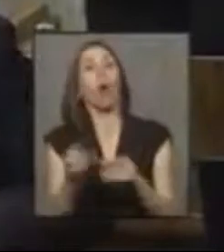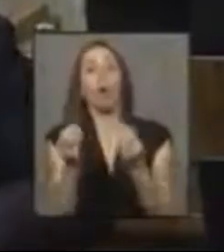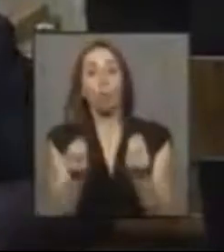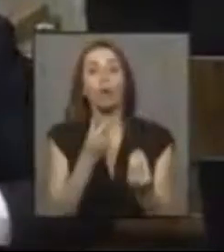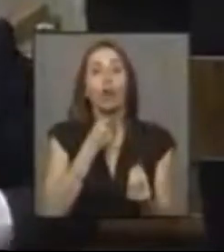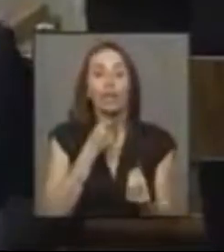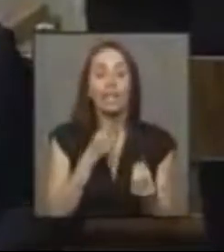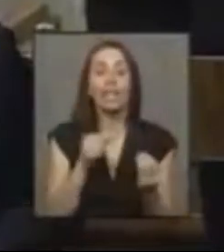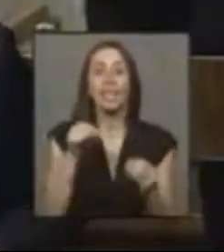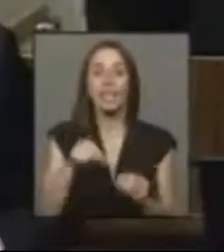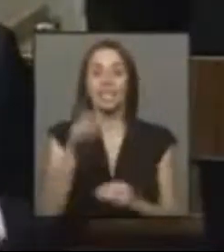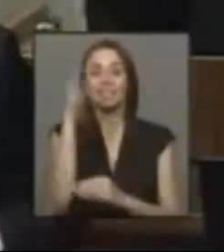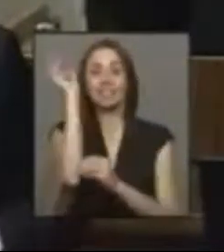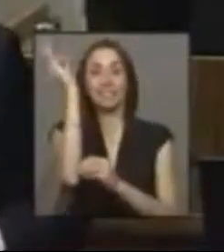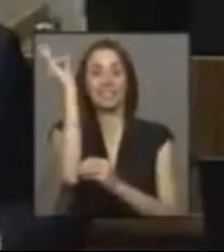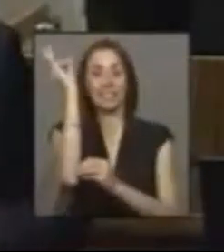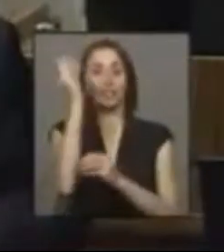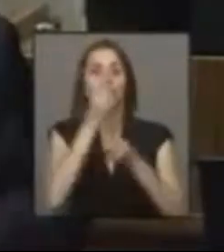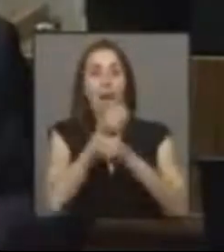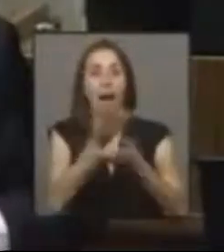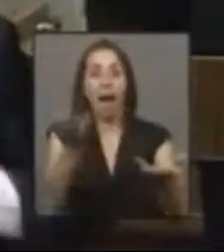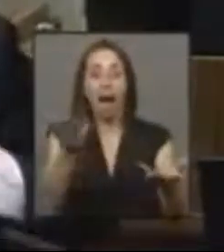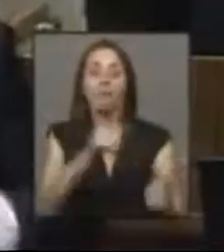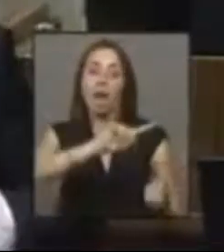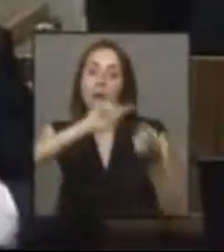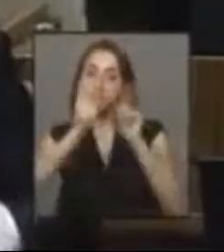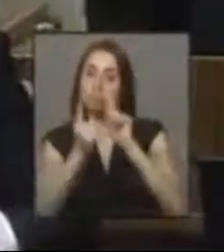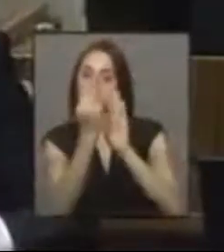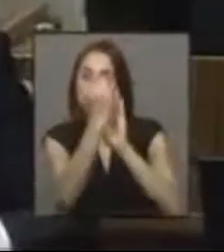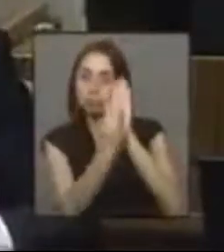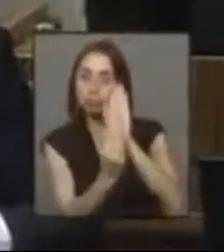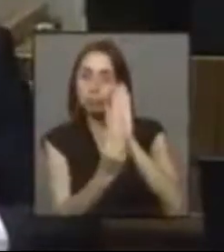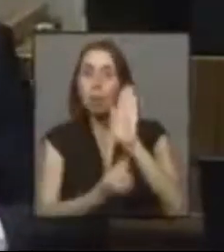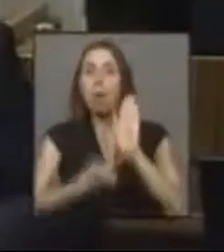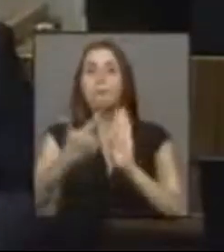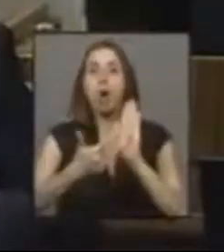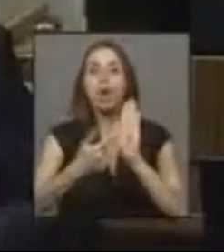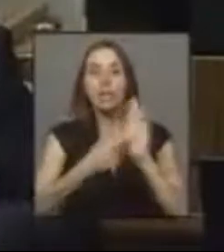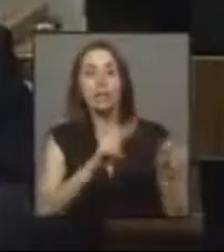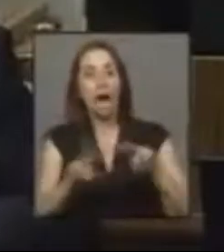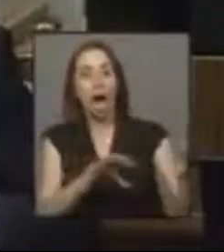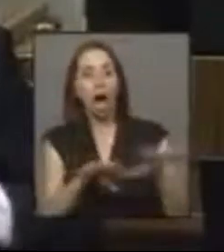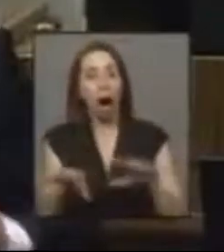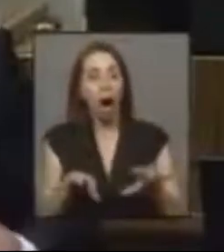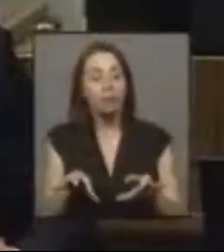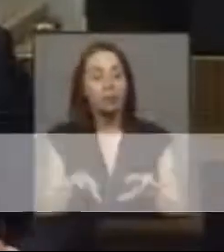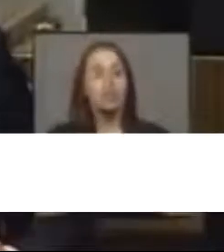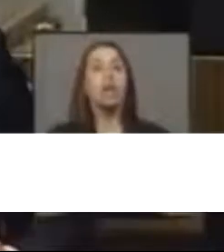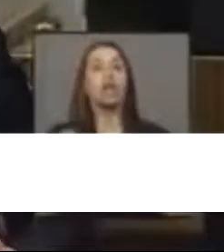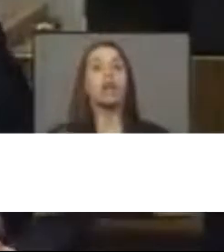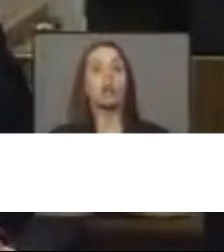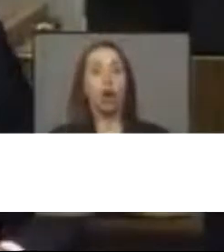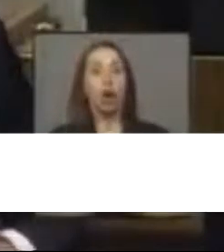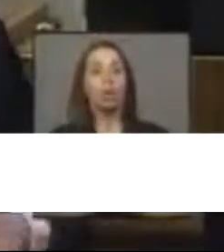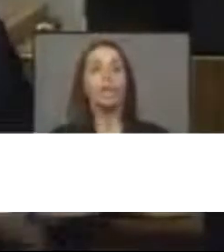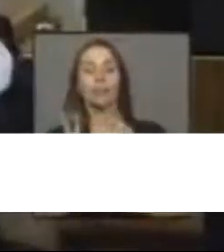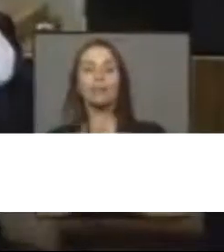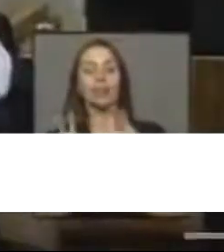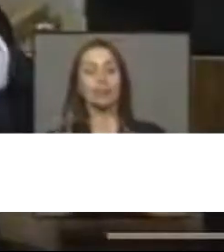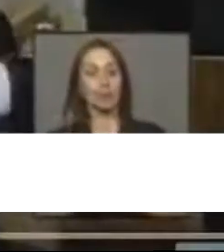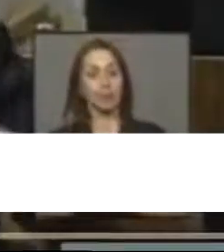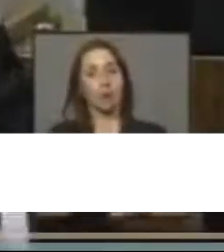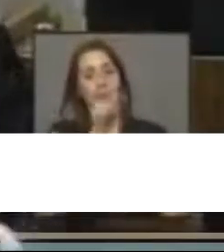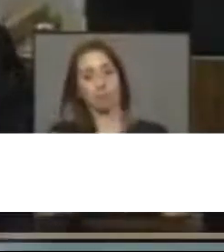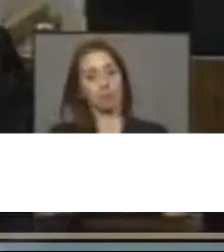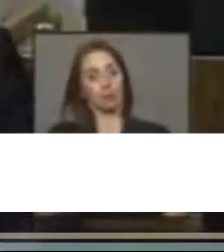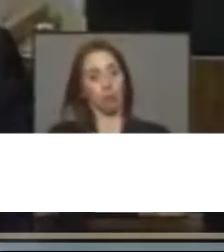intenciones declaradas en este tipo de sesiones las transformamos en políticas de acción, vamos a lograr un respaldo sustantivo a varias iniciativas.